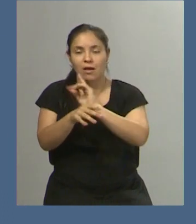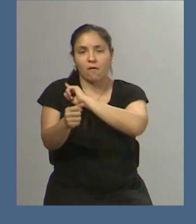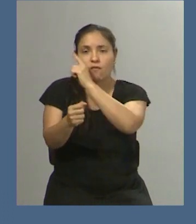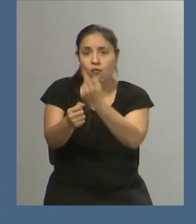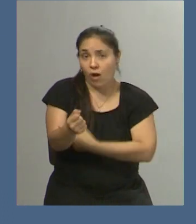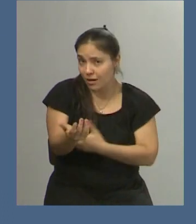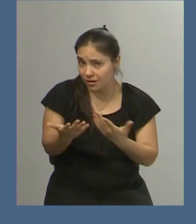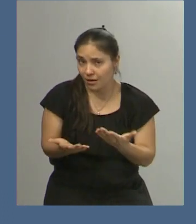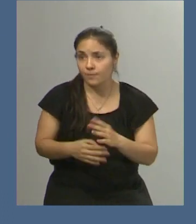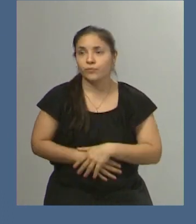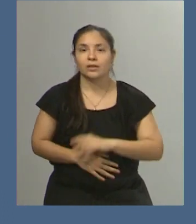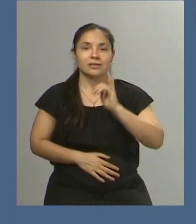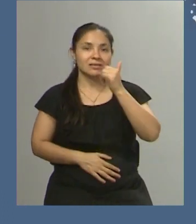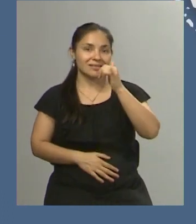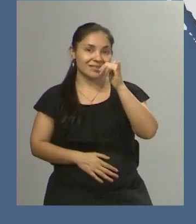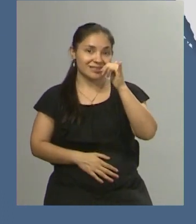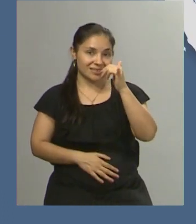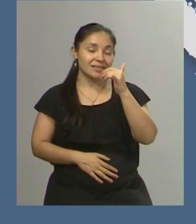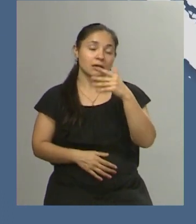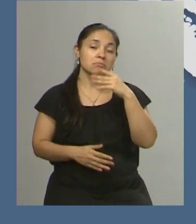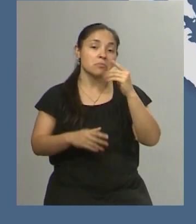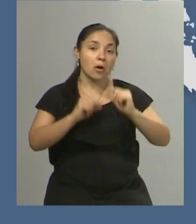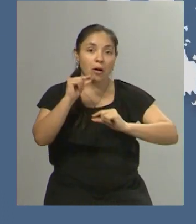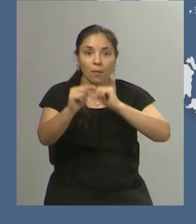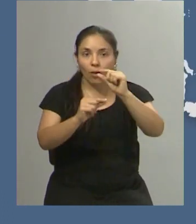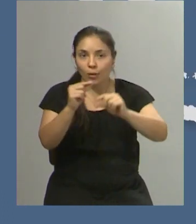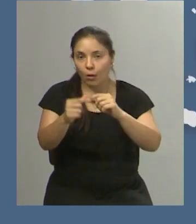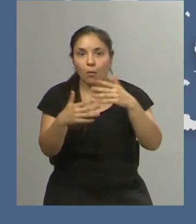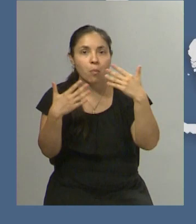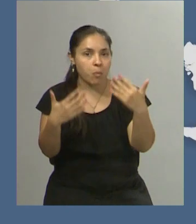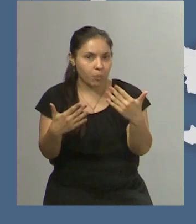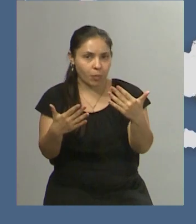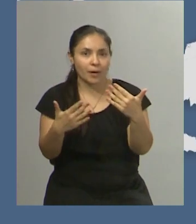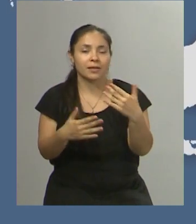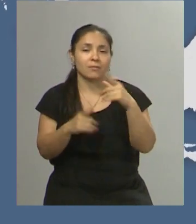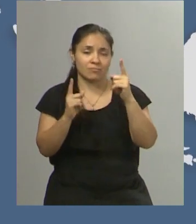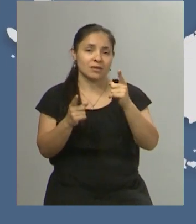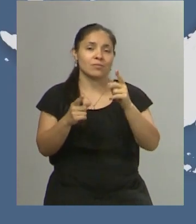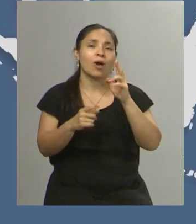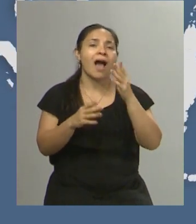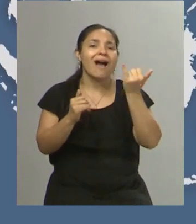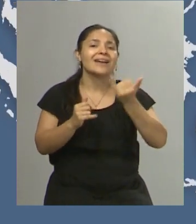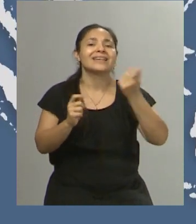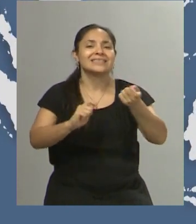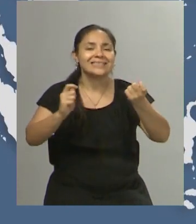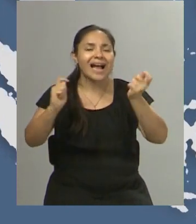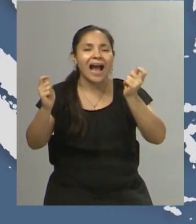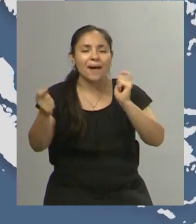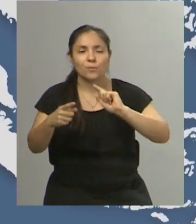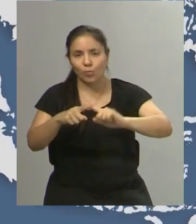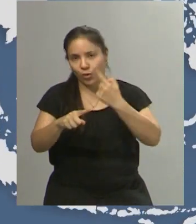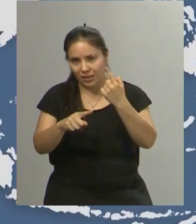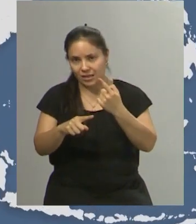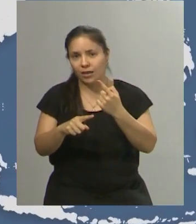Sí, y es algo que está cada vez más presente como consecuencia de los cambios políticos que se están Sí. observando